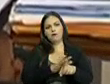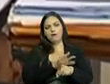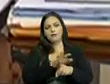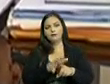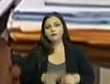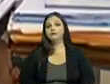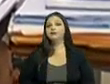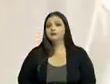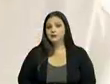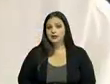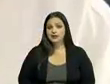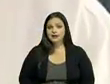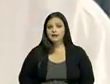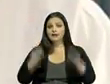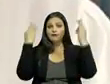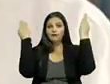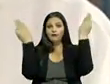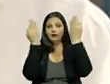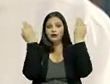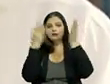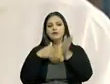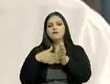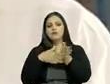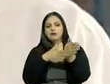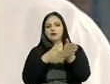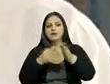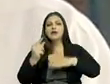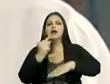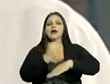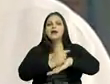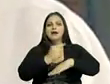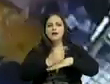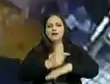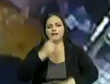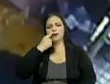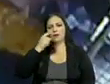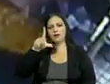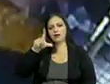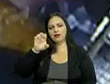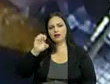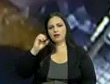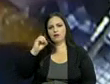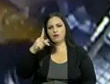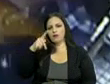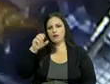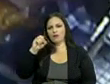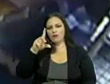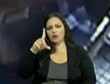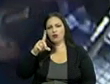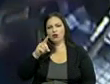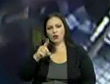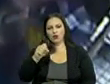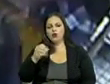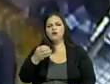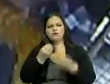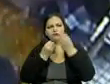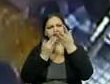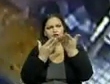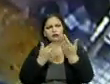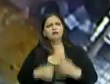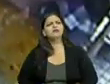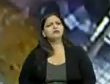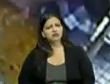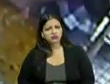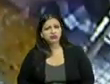gerente general de la Metrovía, nos comentó que el personal de esta institución actuó de inmediato y aplaudió la actitud de